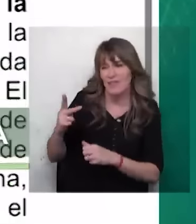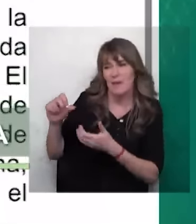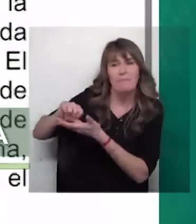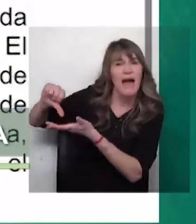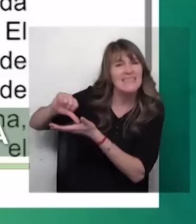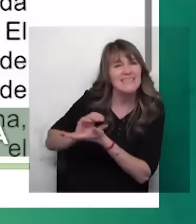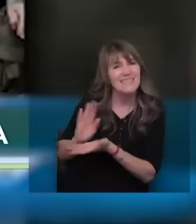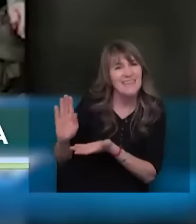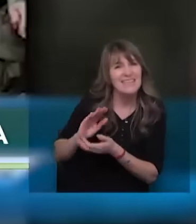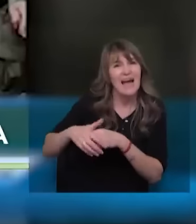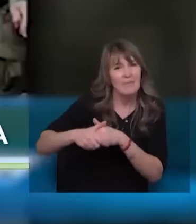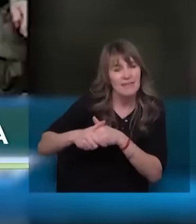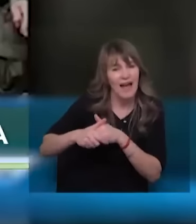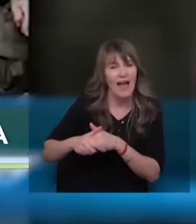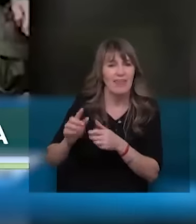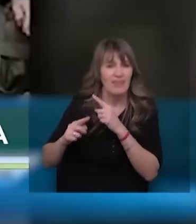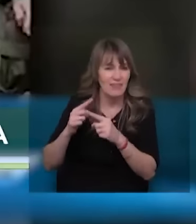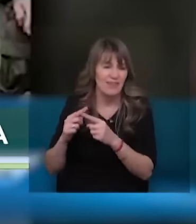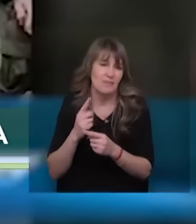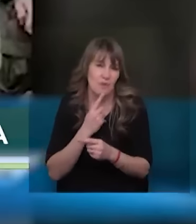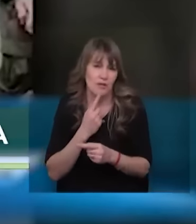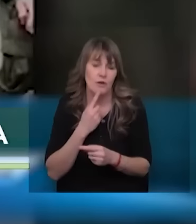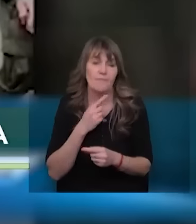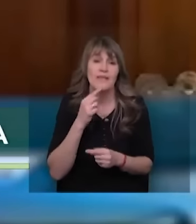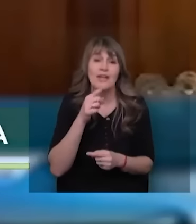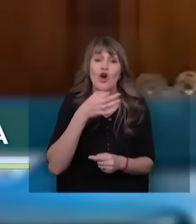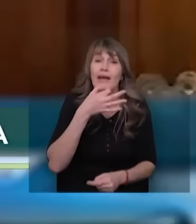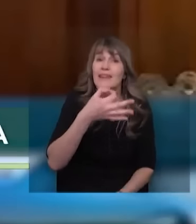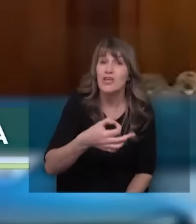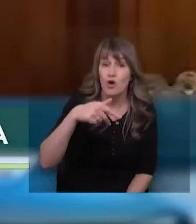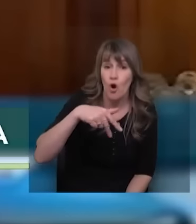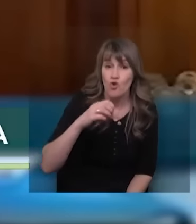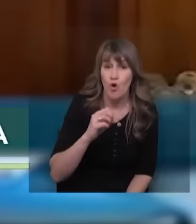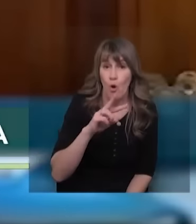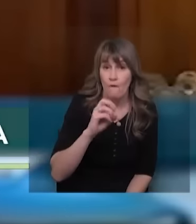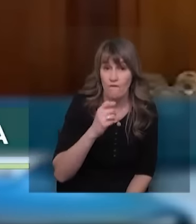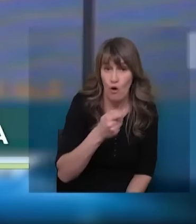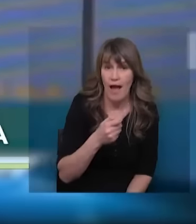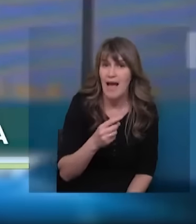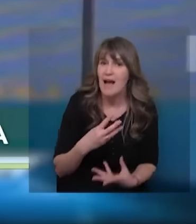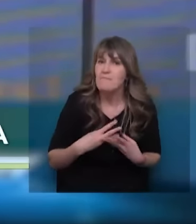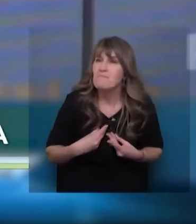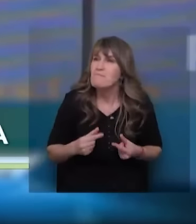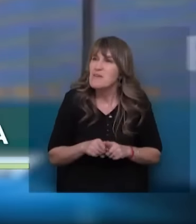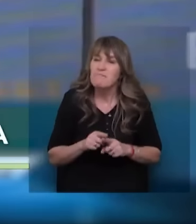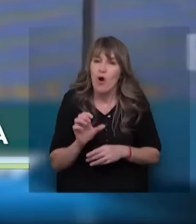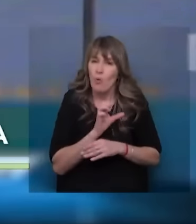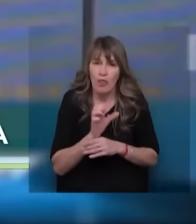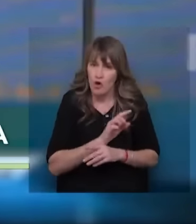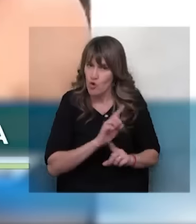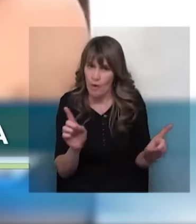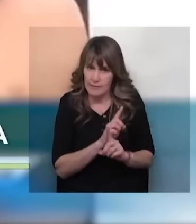países al tiempo que el parlamento dejó Claro que las declaraciones de noboa no corresponden al sentir de los Ecuatorianos en el artículo